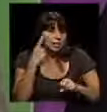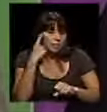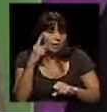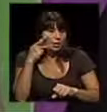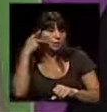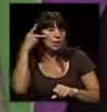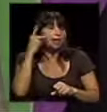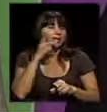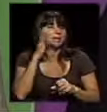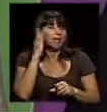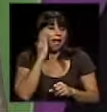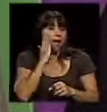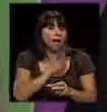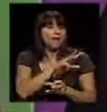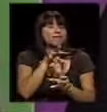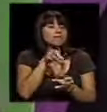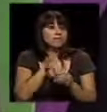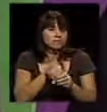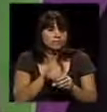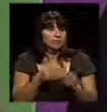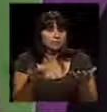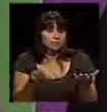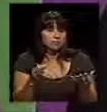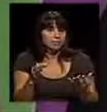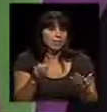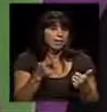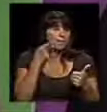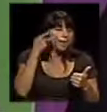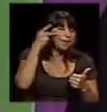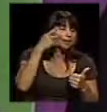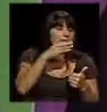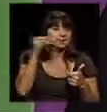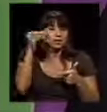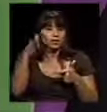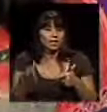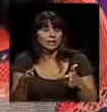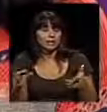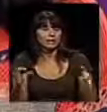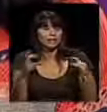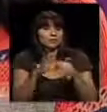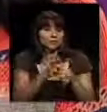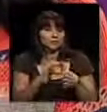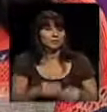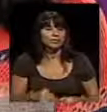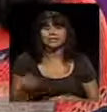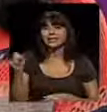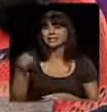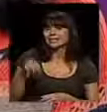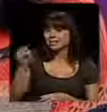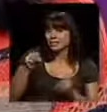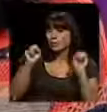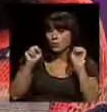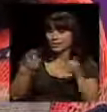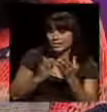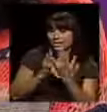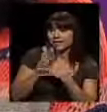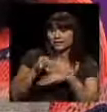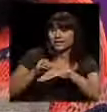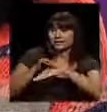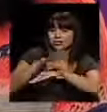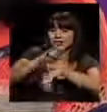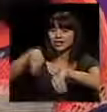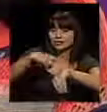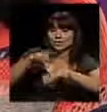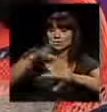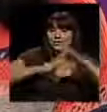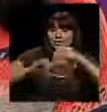más involucrados y se dé de una manera integral, ¿verdad?, conjunto padres y docentes. Sí, podría ser con la Asesoría Nacional de